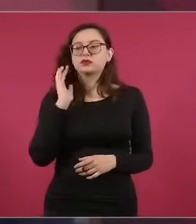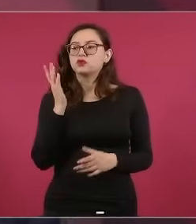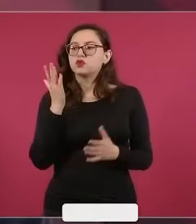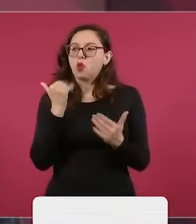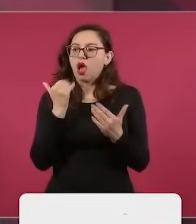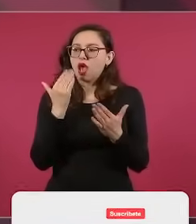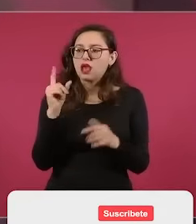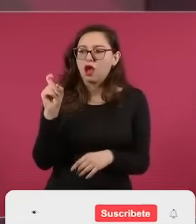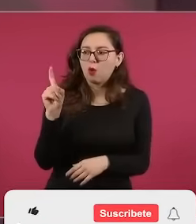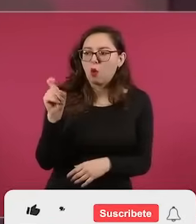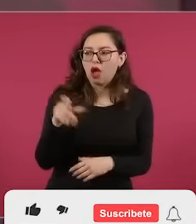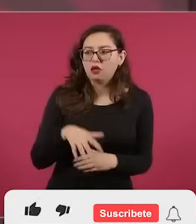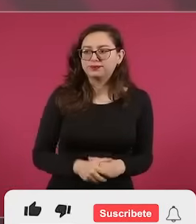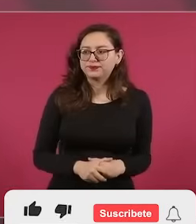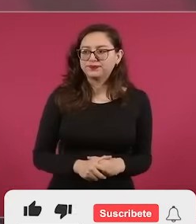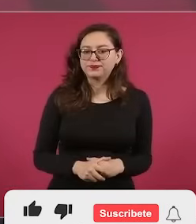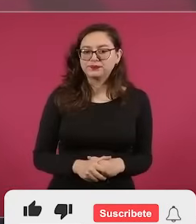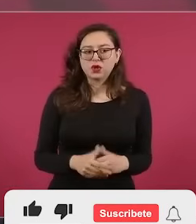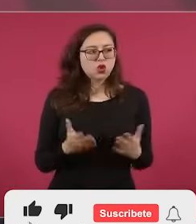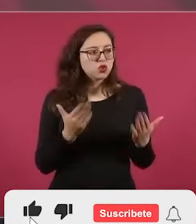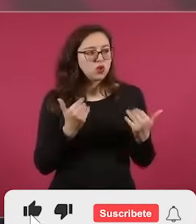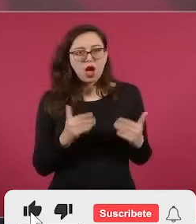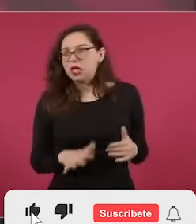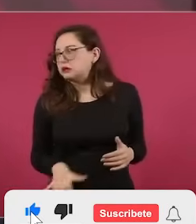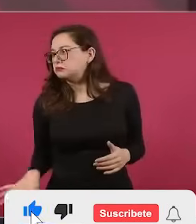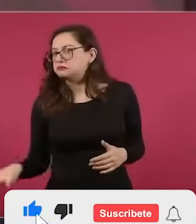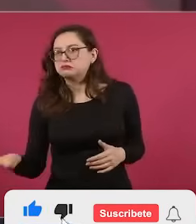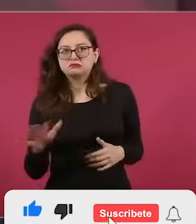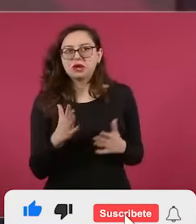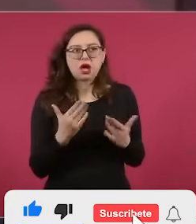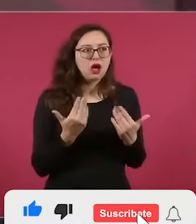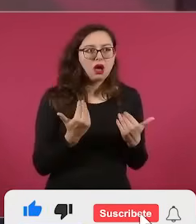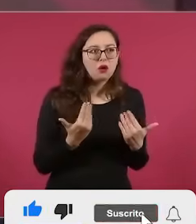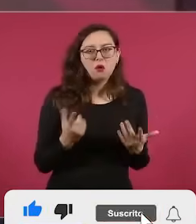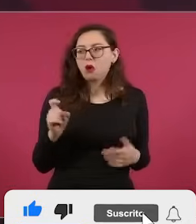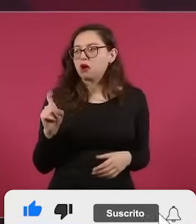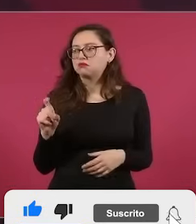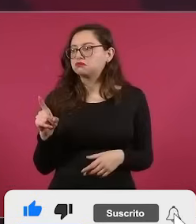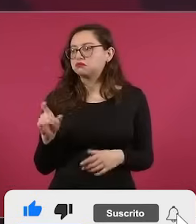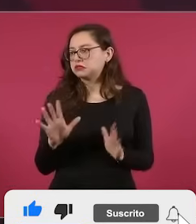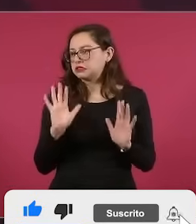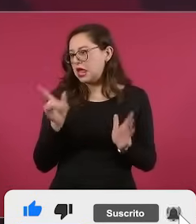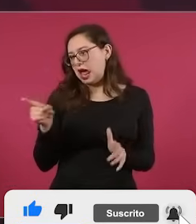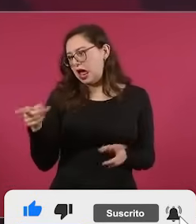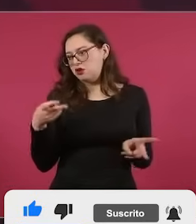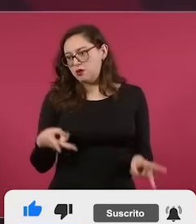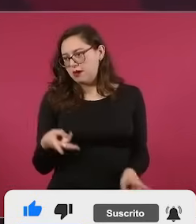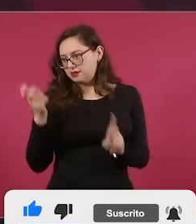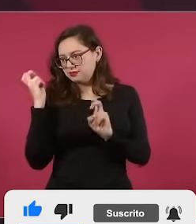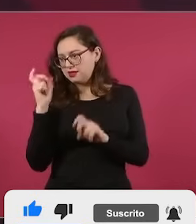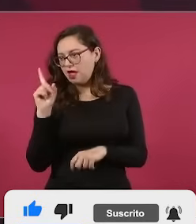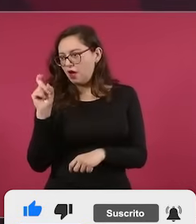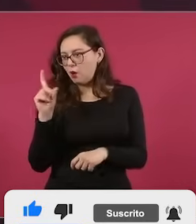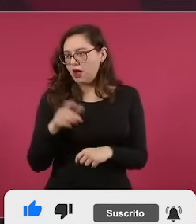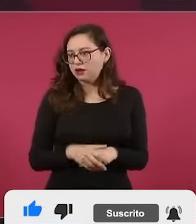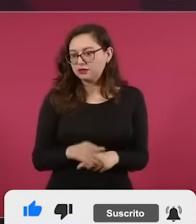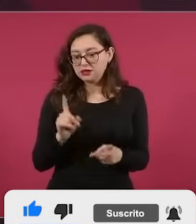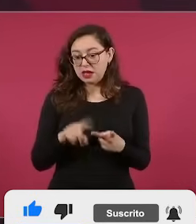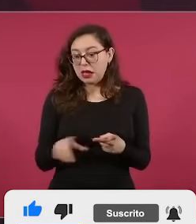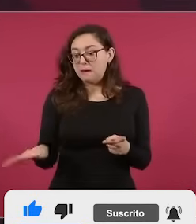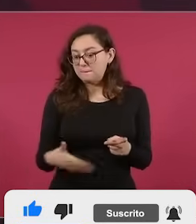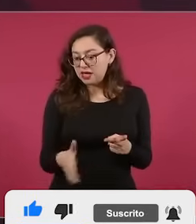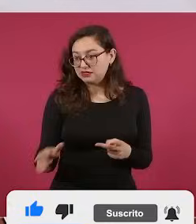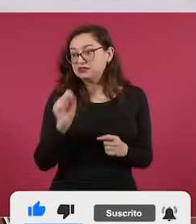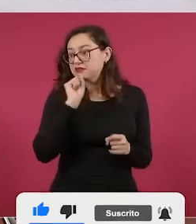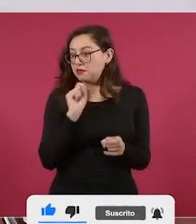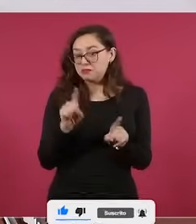agua, si ya no hay agua para los peces, y se robaron también los peces.